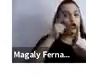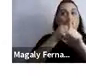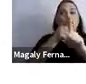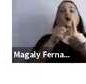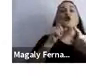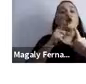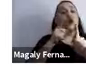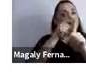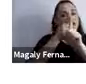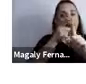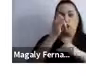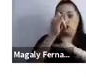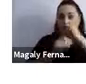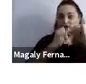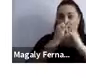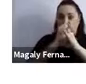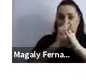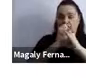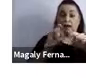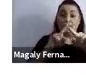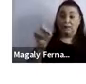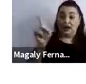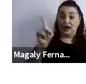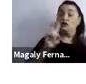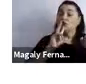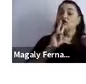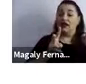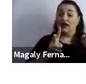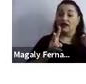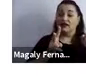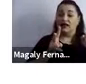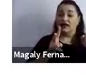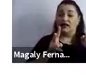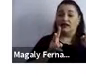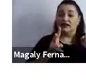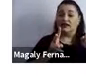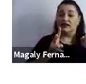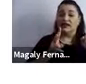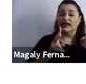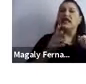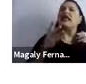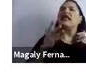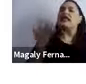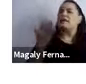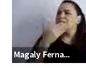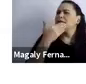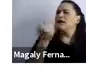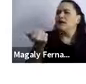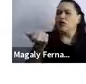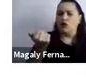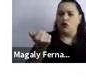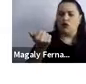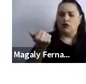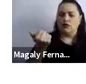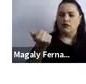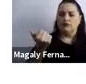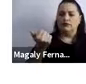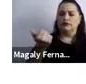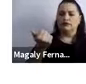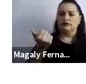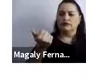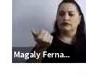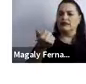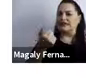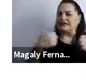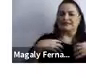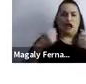internacional. Pero realmente, ¿qué es la mejor y la mejor